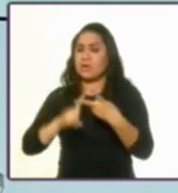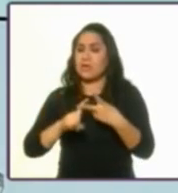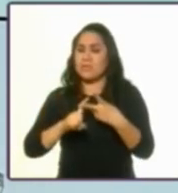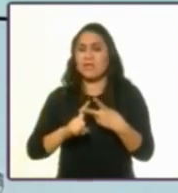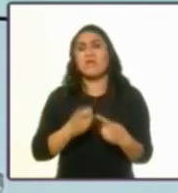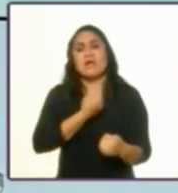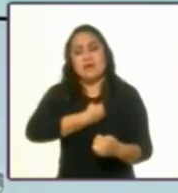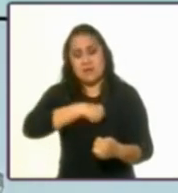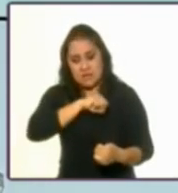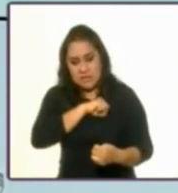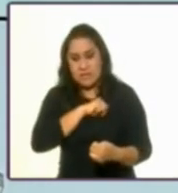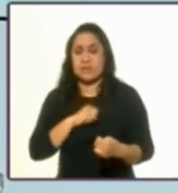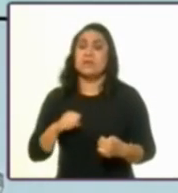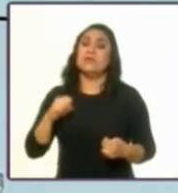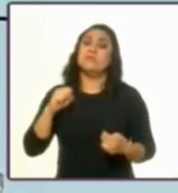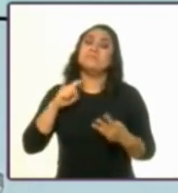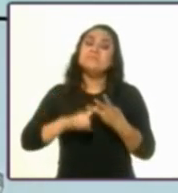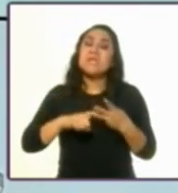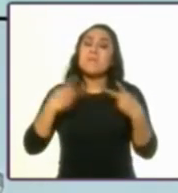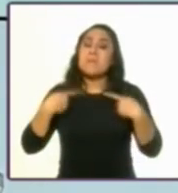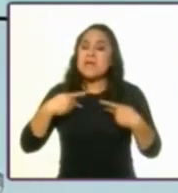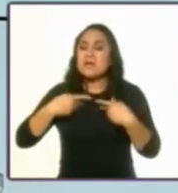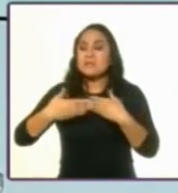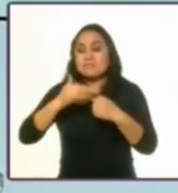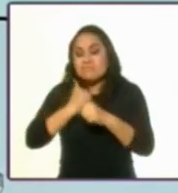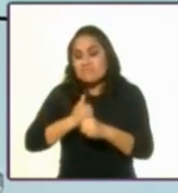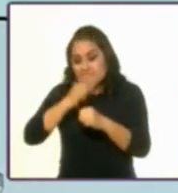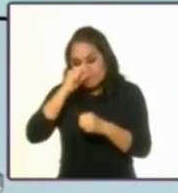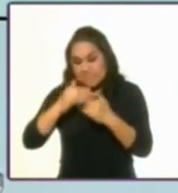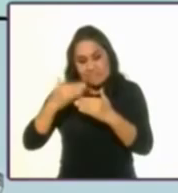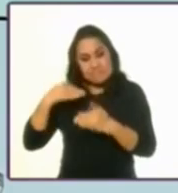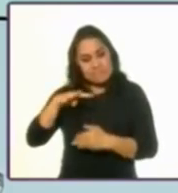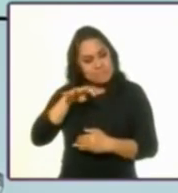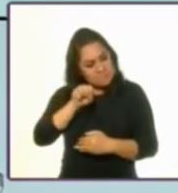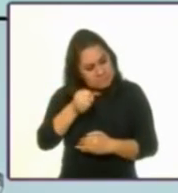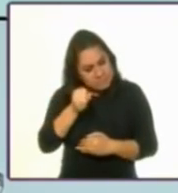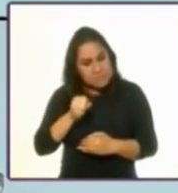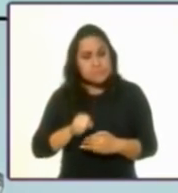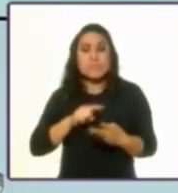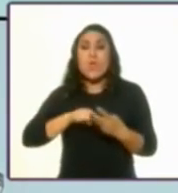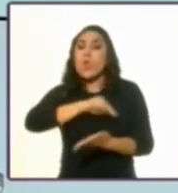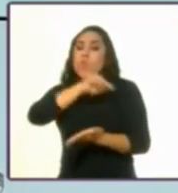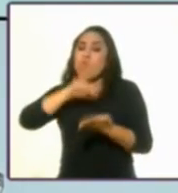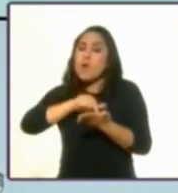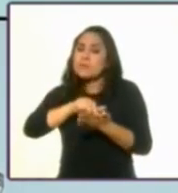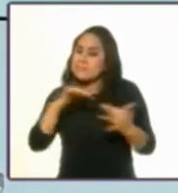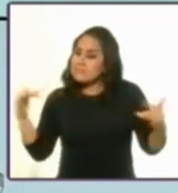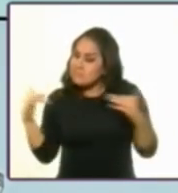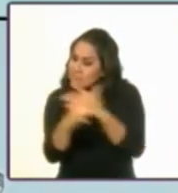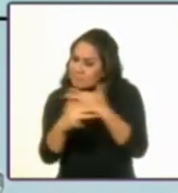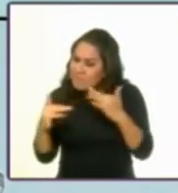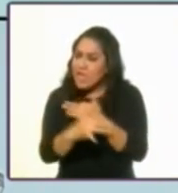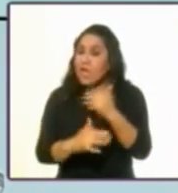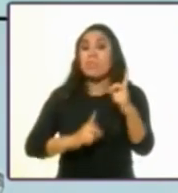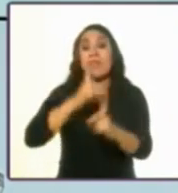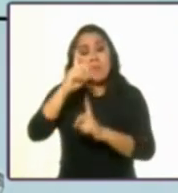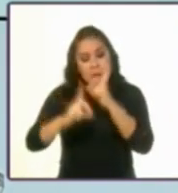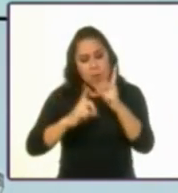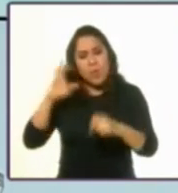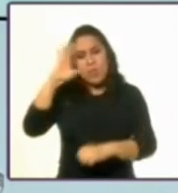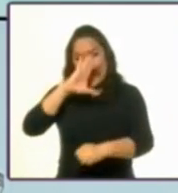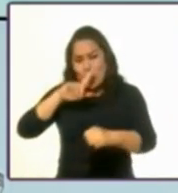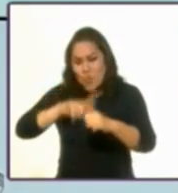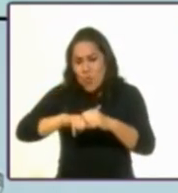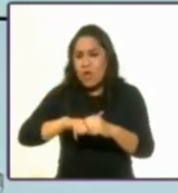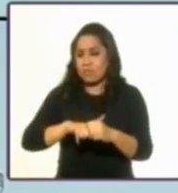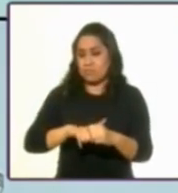la vivienda empezando por los damnificados del sismo del 19 de septiembre del espacio público del deporte de la cultura del